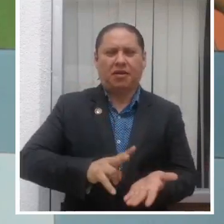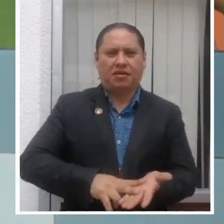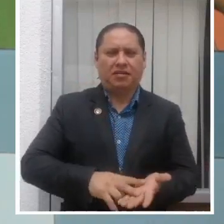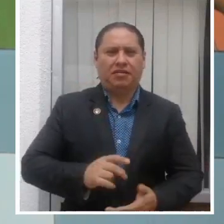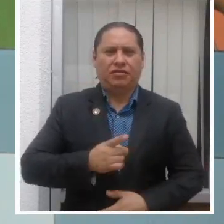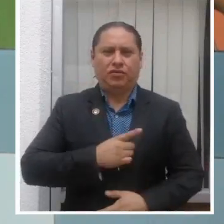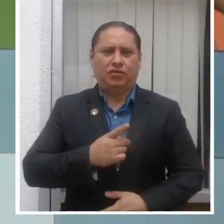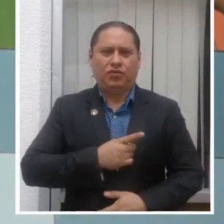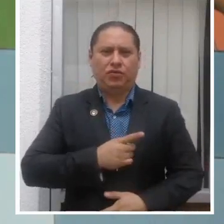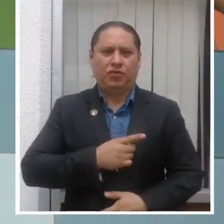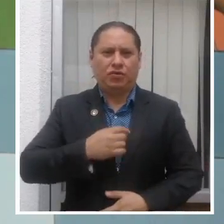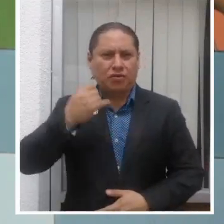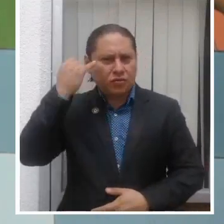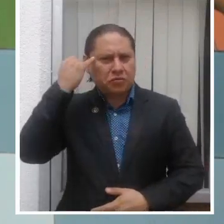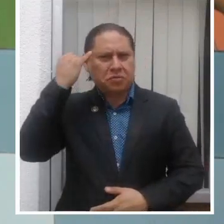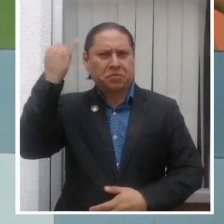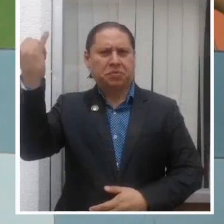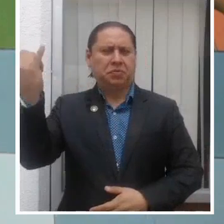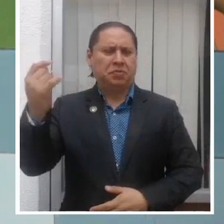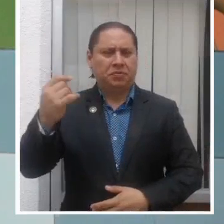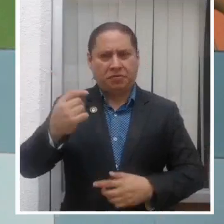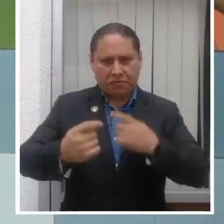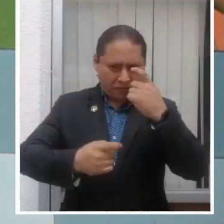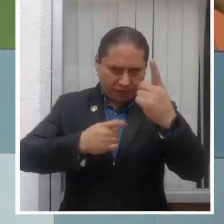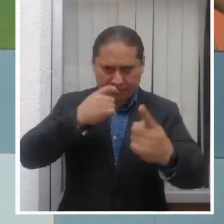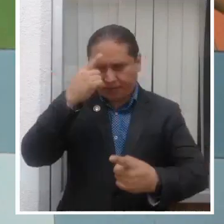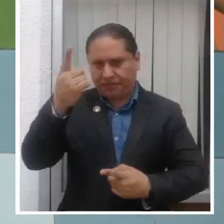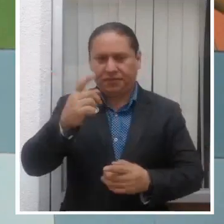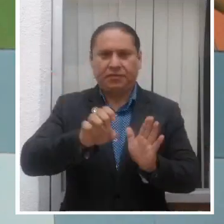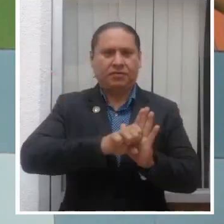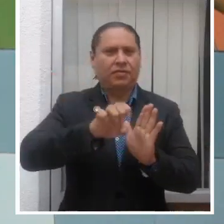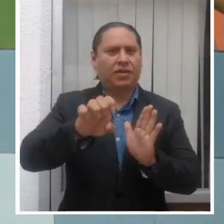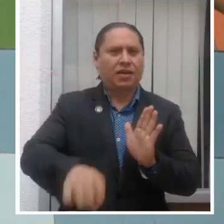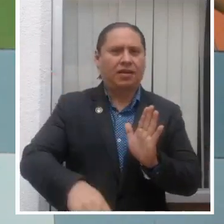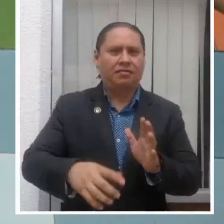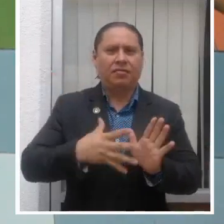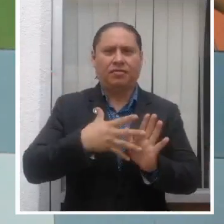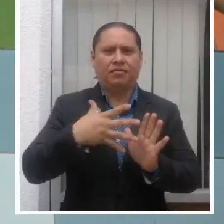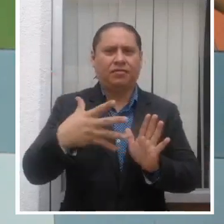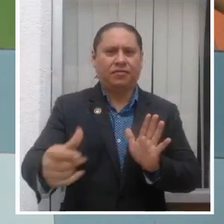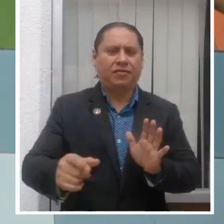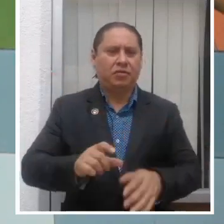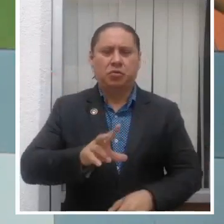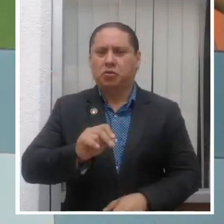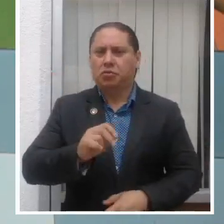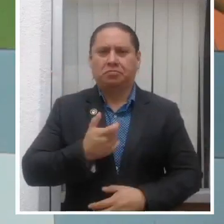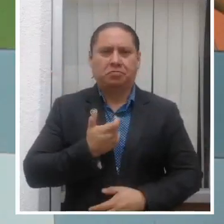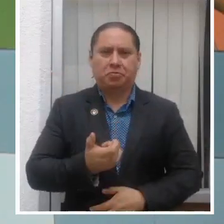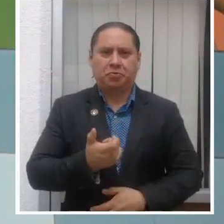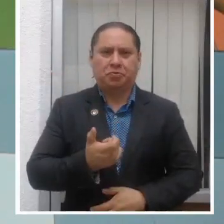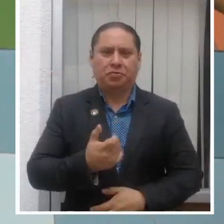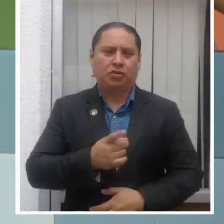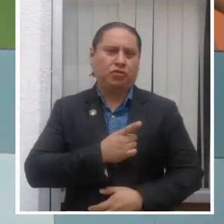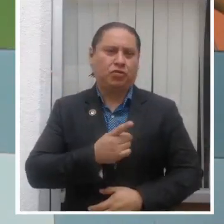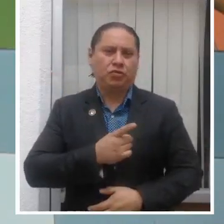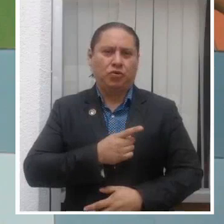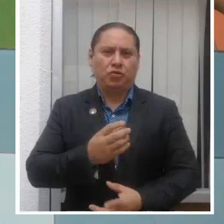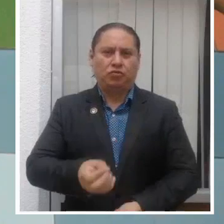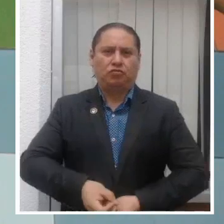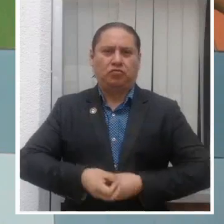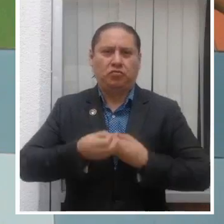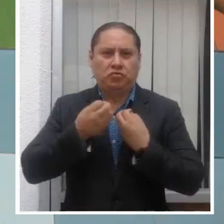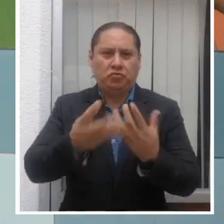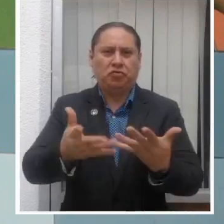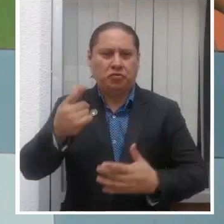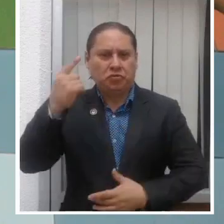Y la inspiración de una palabra, el ejemplo que ha dado Petrona, no tiene costo. No tiene costo,